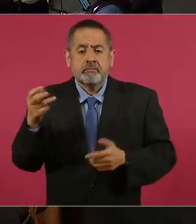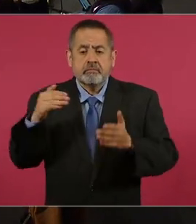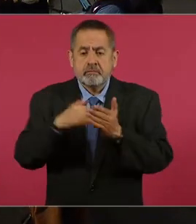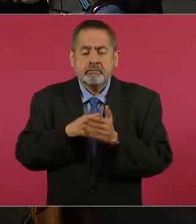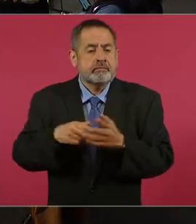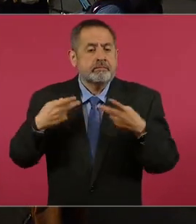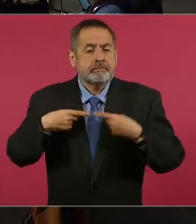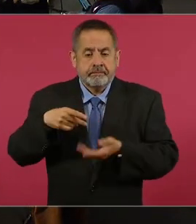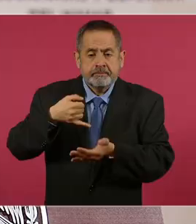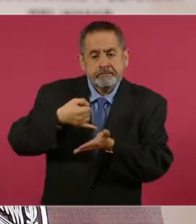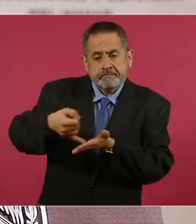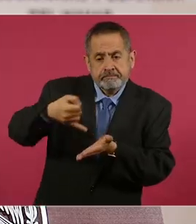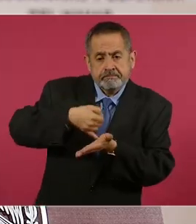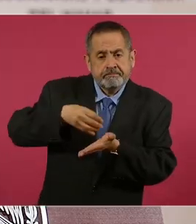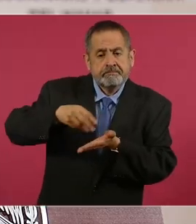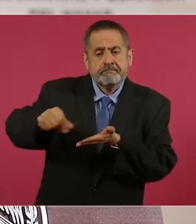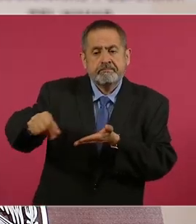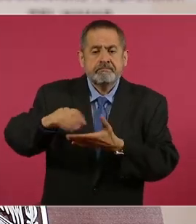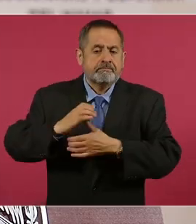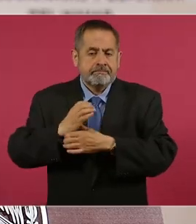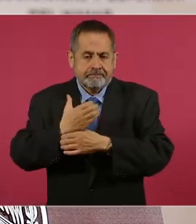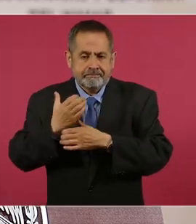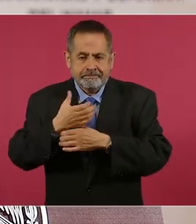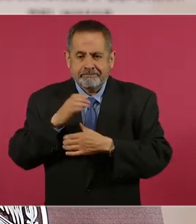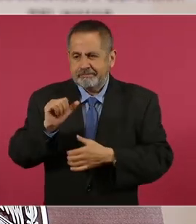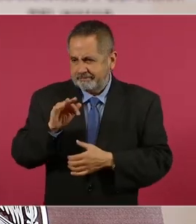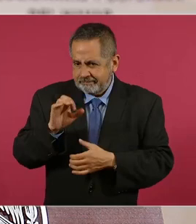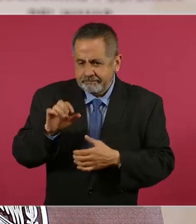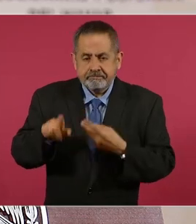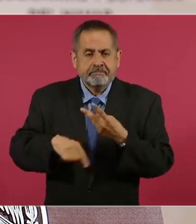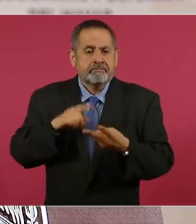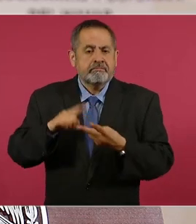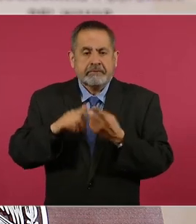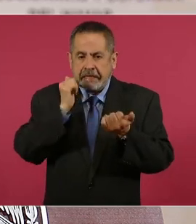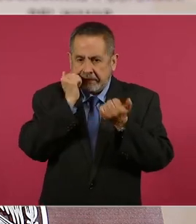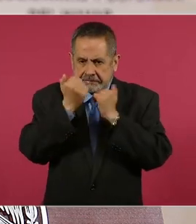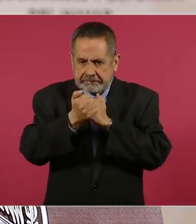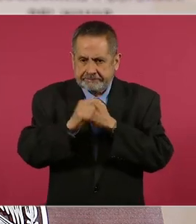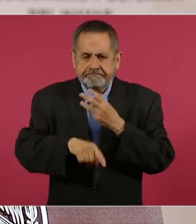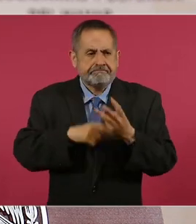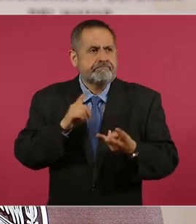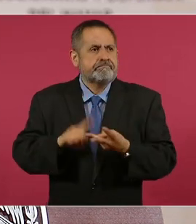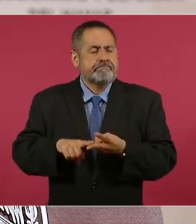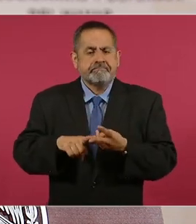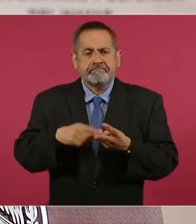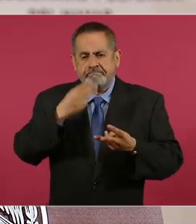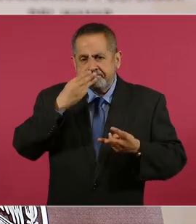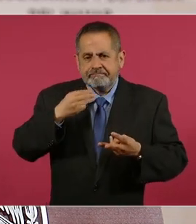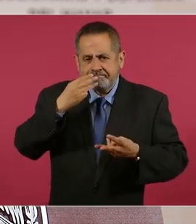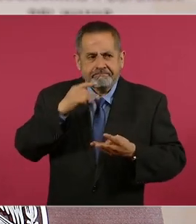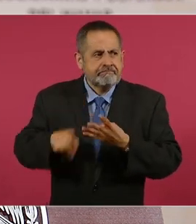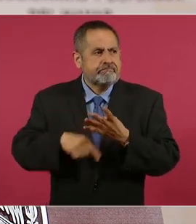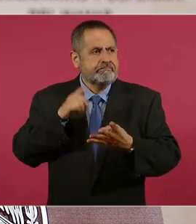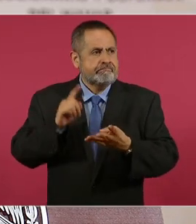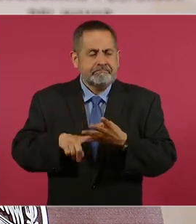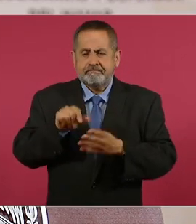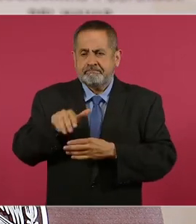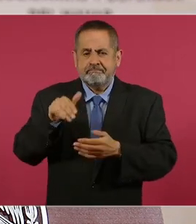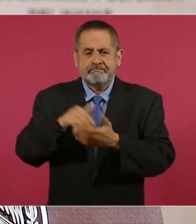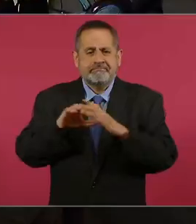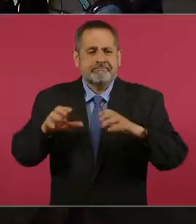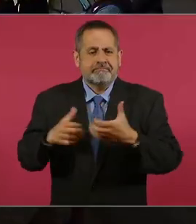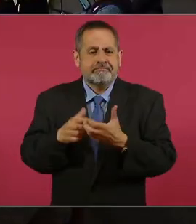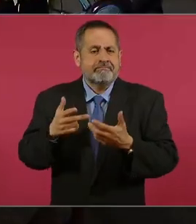café, 116,000 productores de caña de azúcar, 28,000 productores de miel y